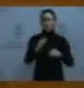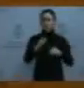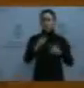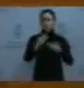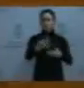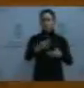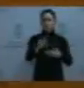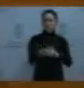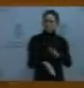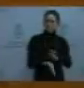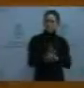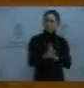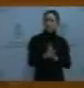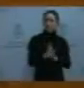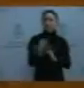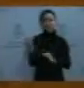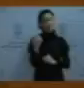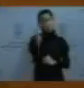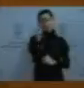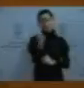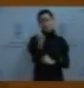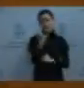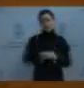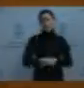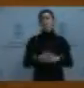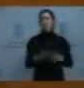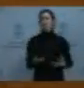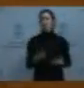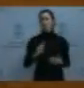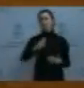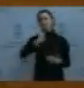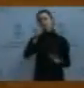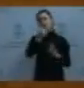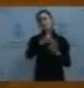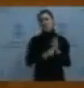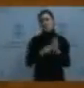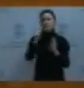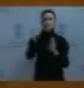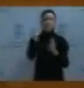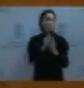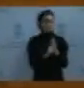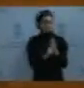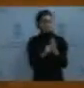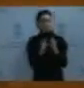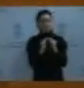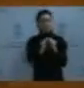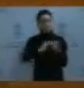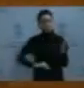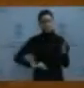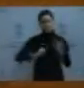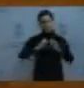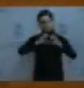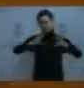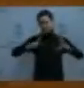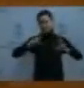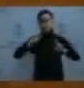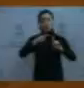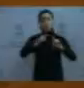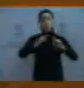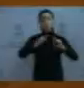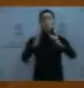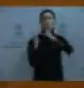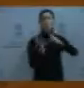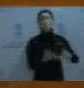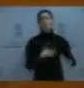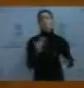Por otra parte, estamos elaborando criterios y normas claros, objetivos, medibles y